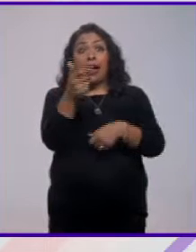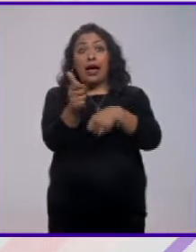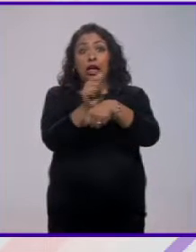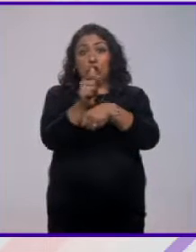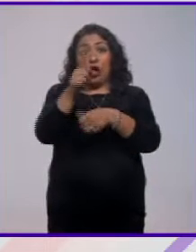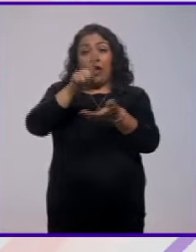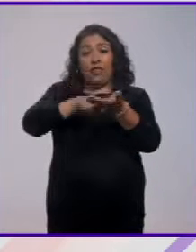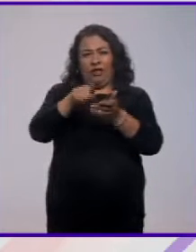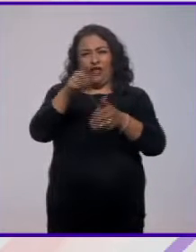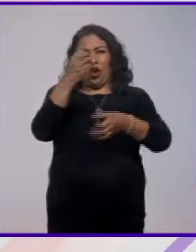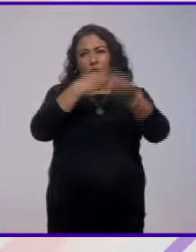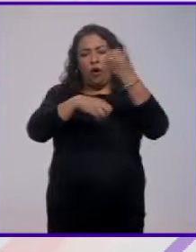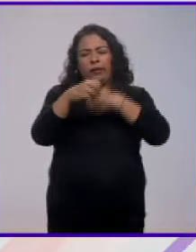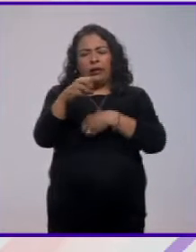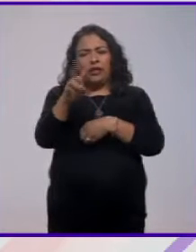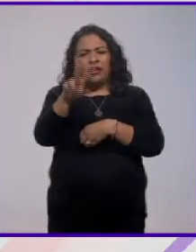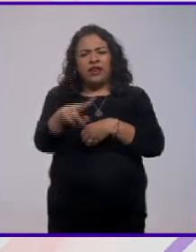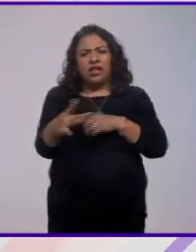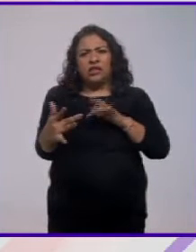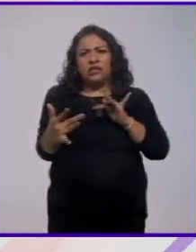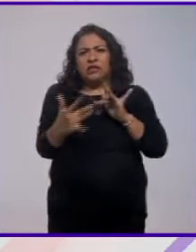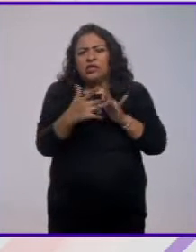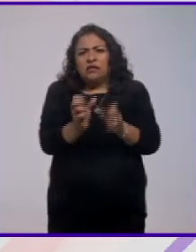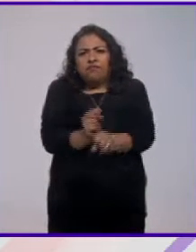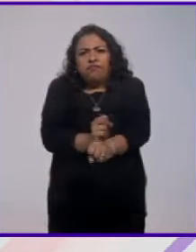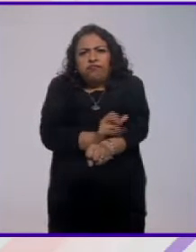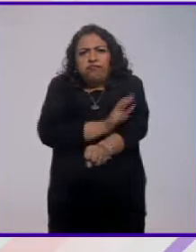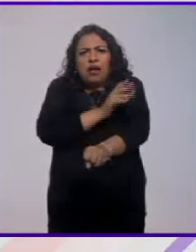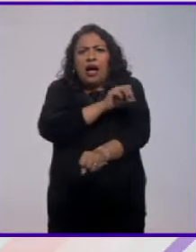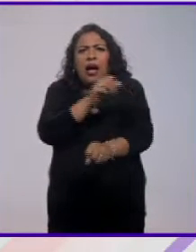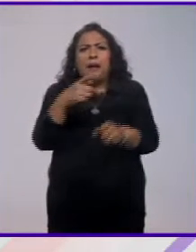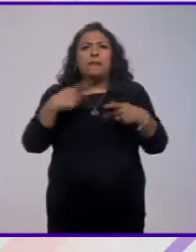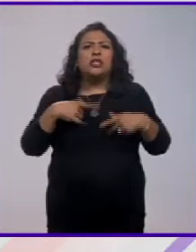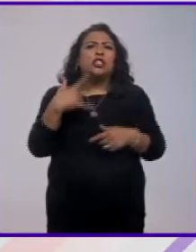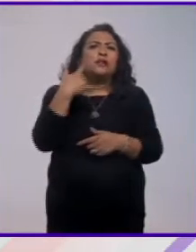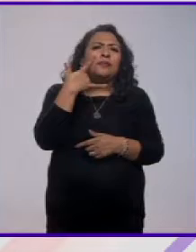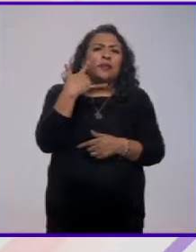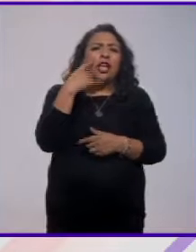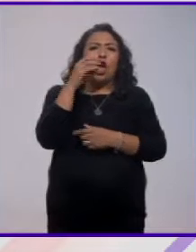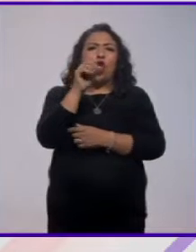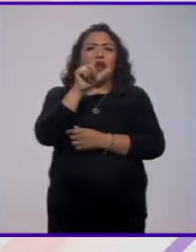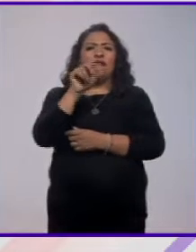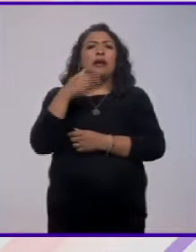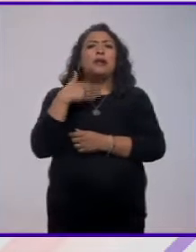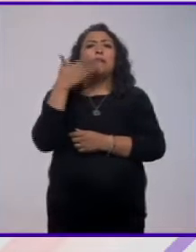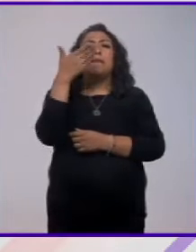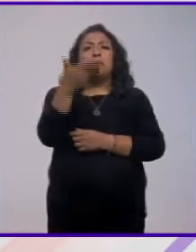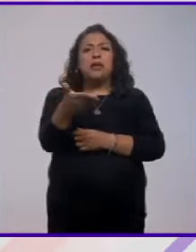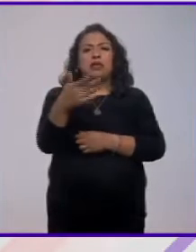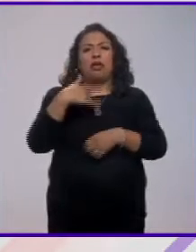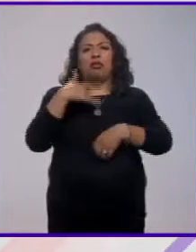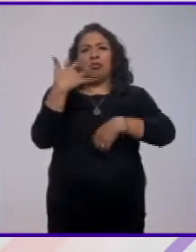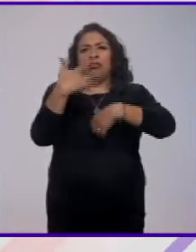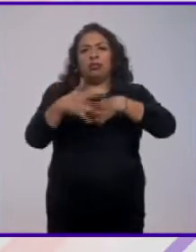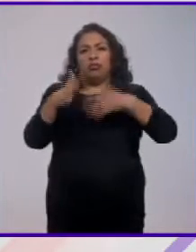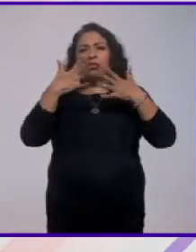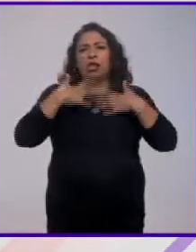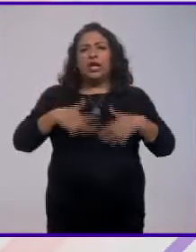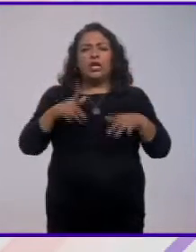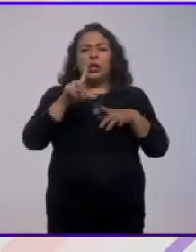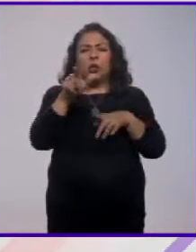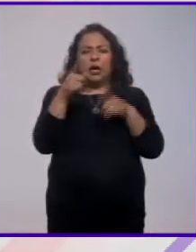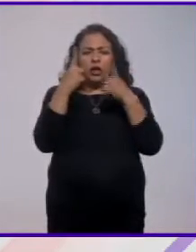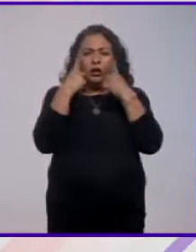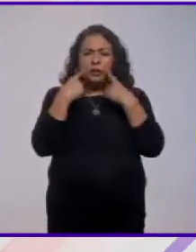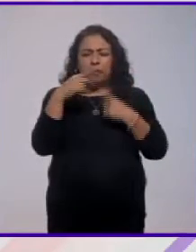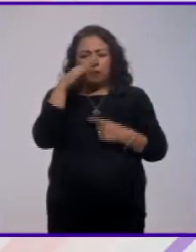esta obra tocaran las fibras más sensibles de los espectadores, Oliver Frljić les pidió en la audición que se desnudaran y lloraran